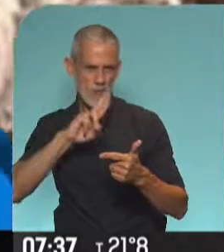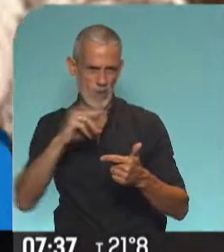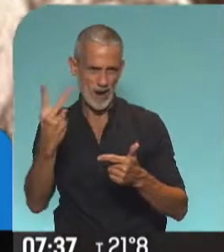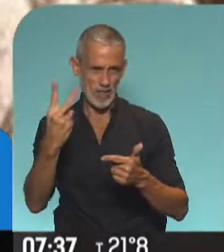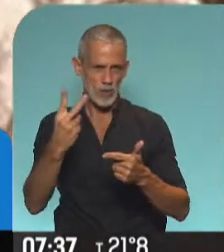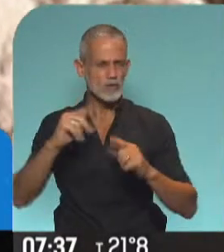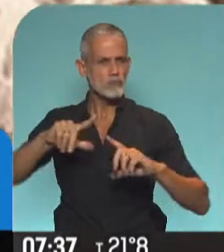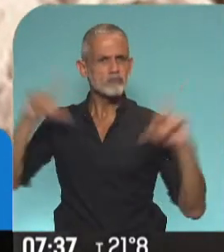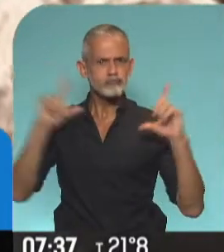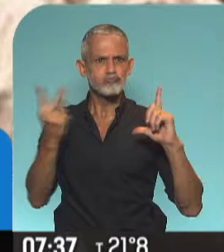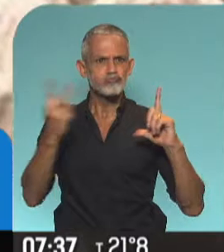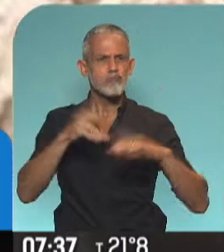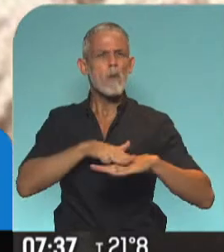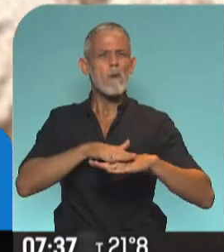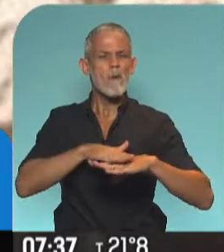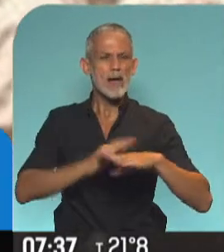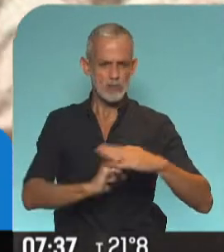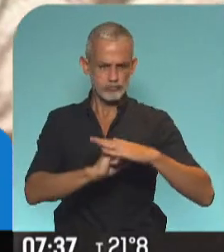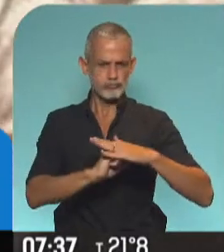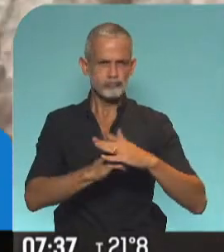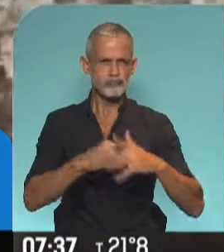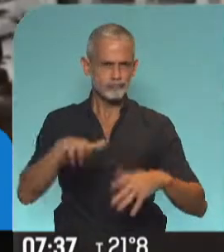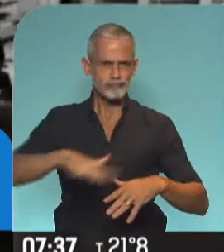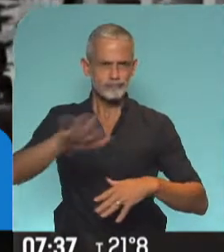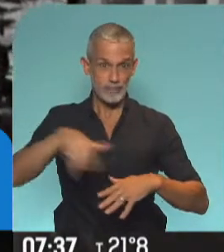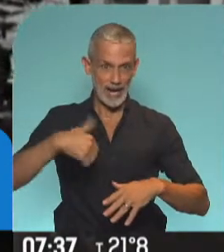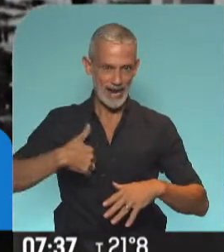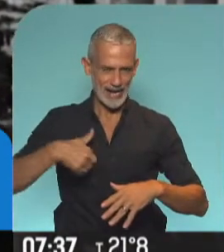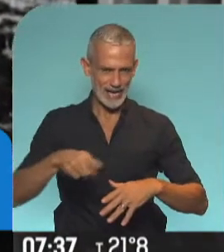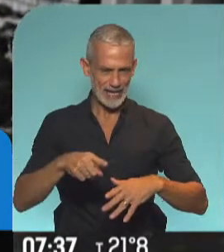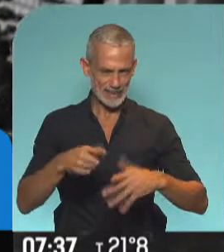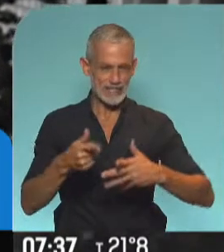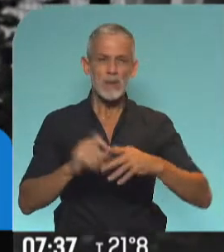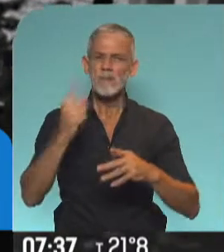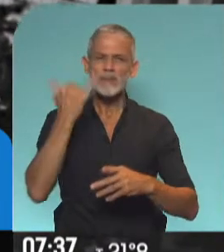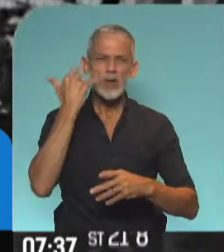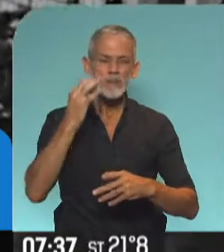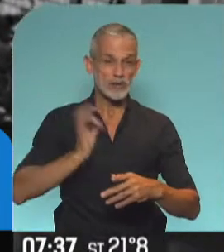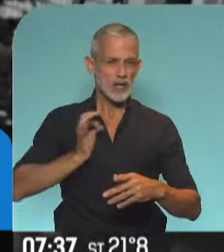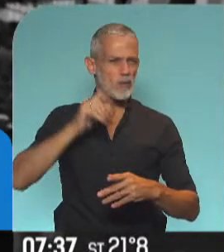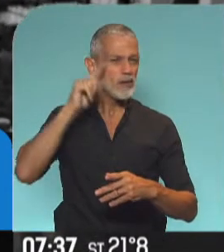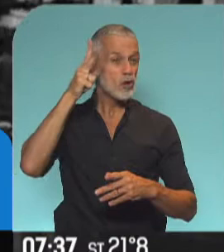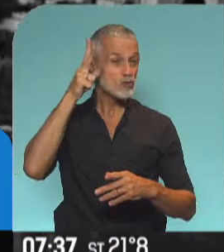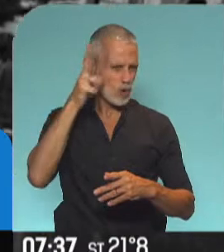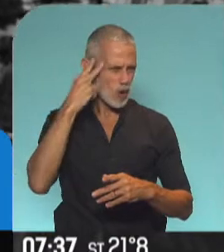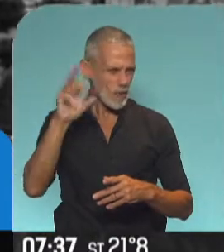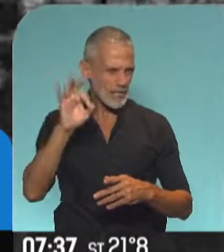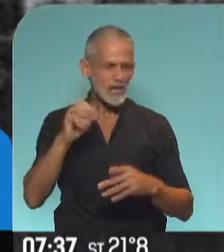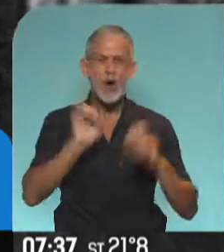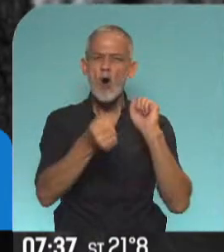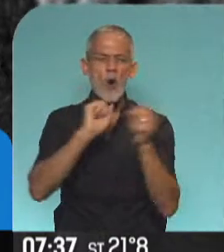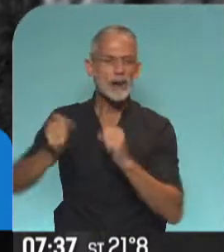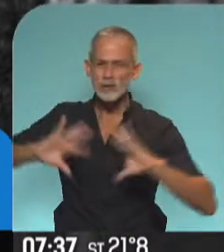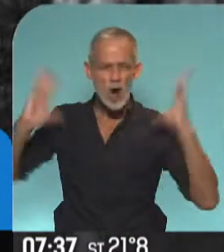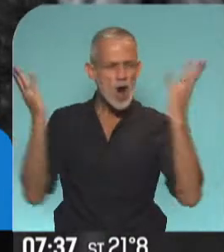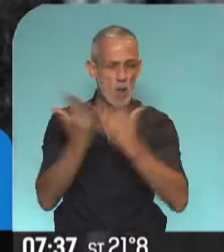protagonistas y forjaron las bases del feminismo proletario en el país. Para el 1 de mayo de 1890, obreros de todo el mundo